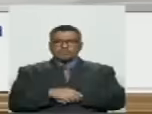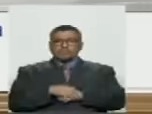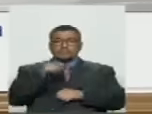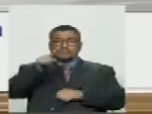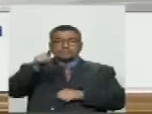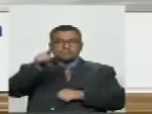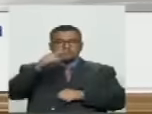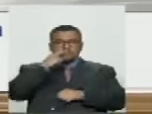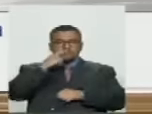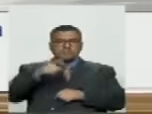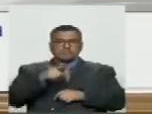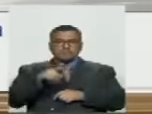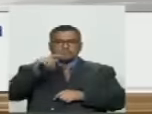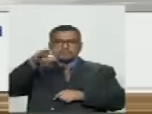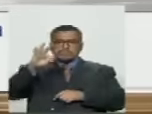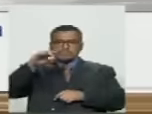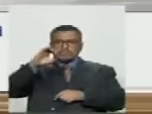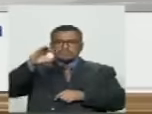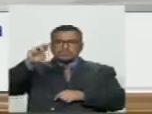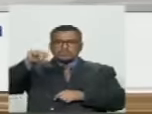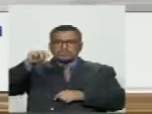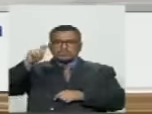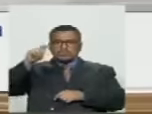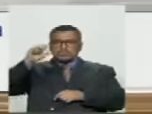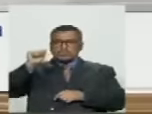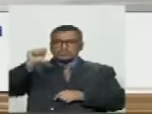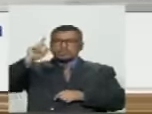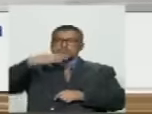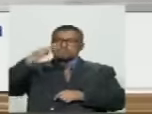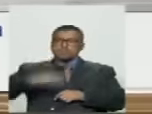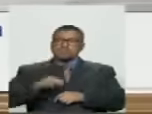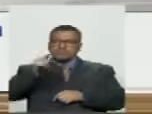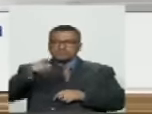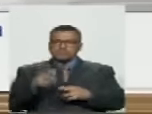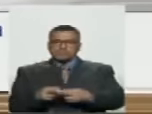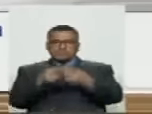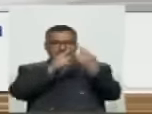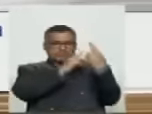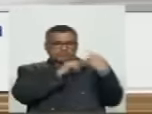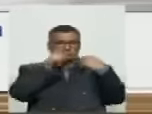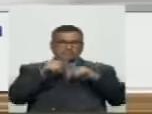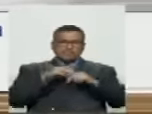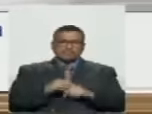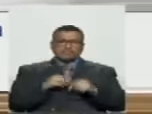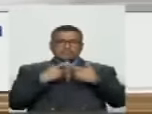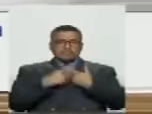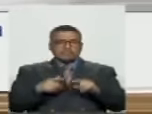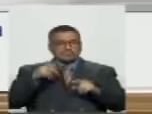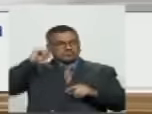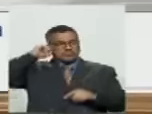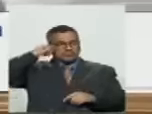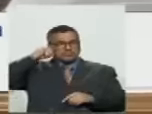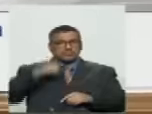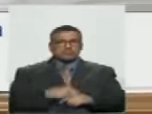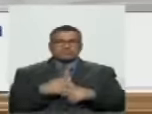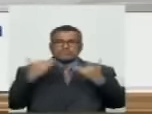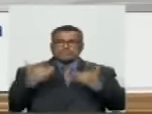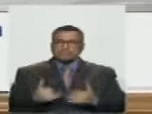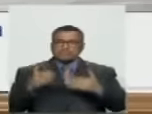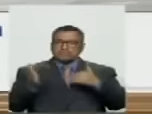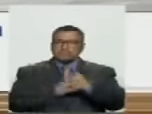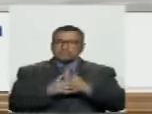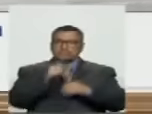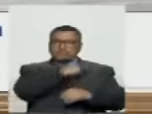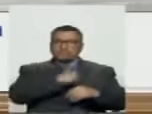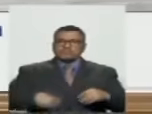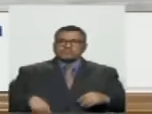Él, fascista, sin lugar a dudas, es uno de los responsables. Pero hay que recordar, y ya voy cerrando,